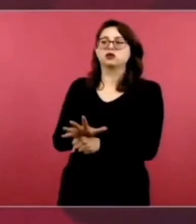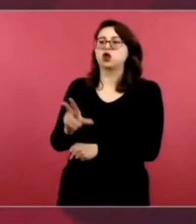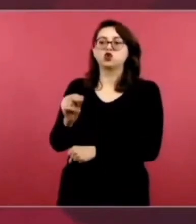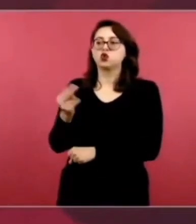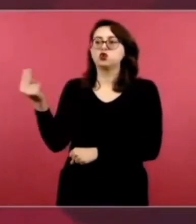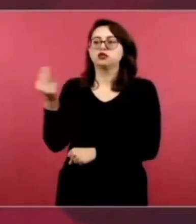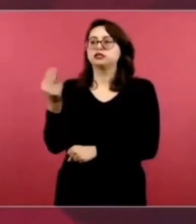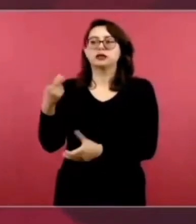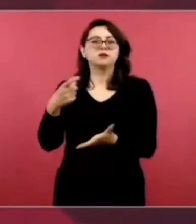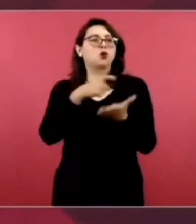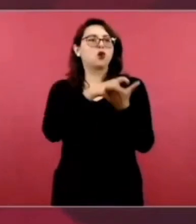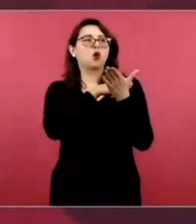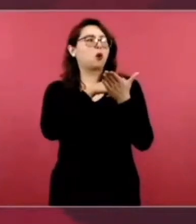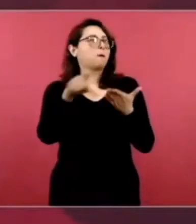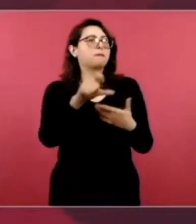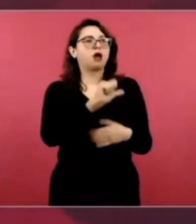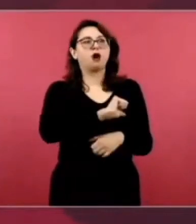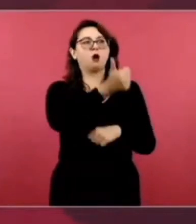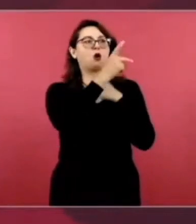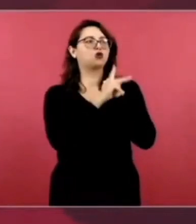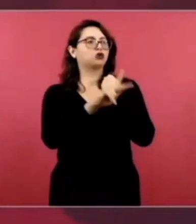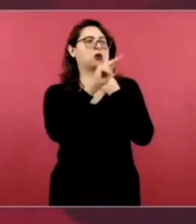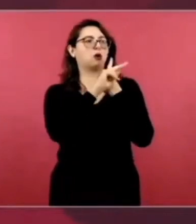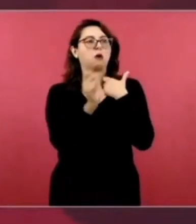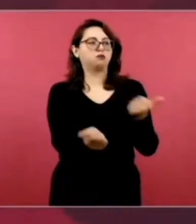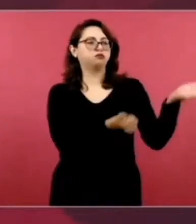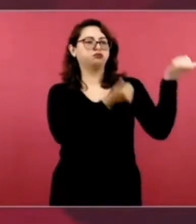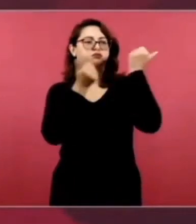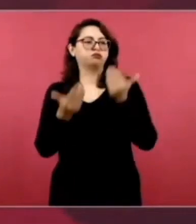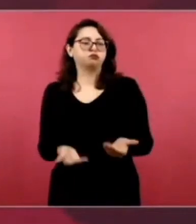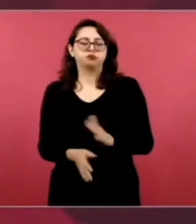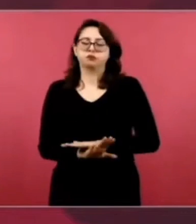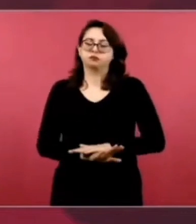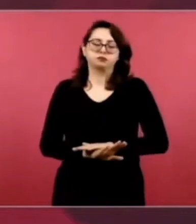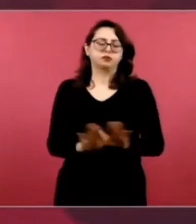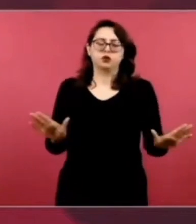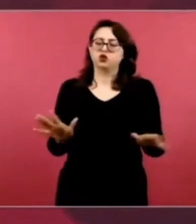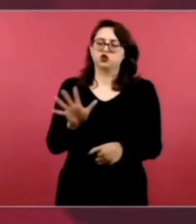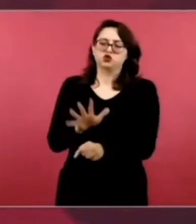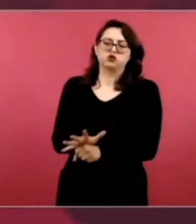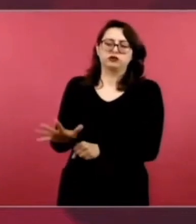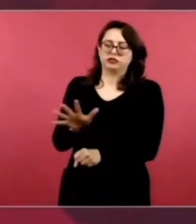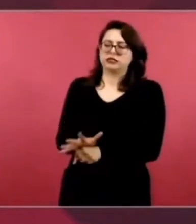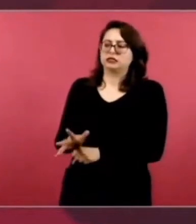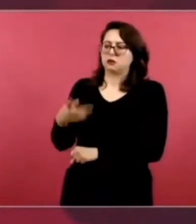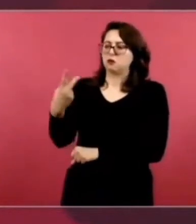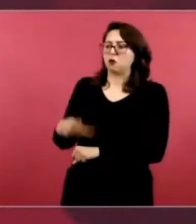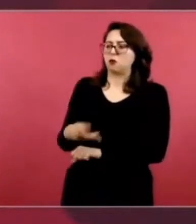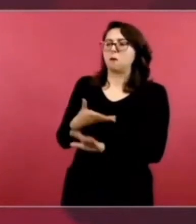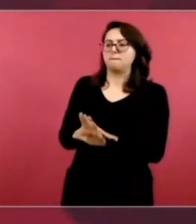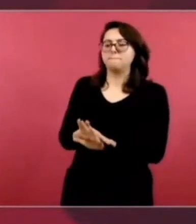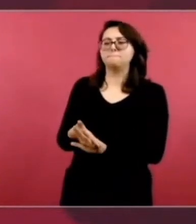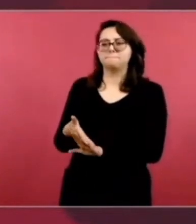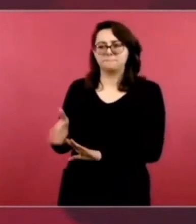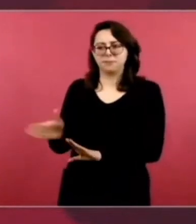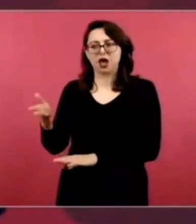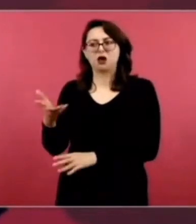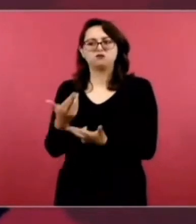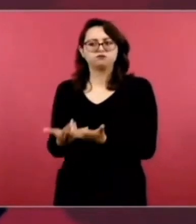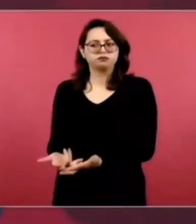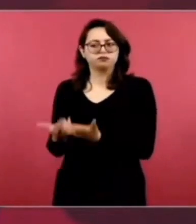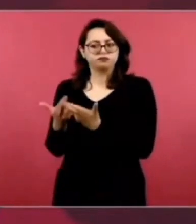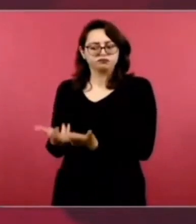O sea, no necesitamos importar maíz para consumo doméstico. Se